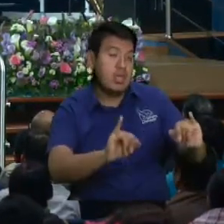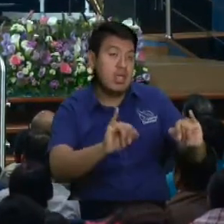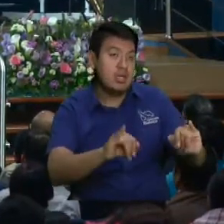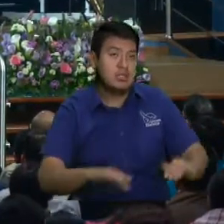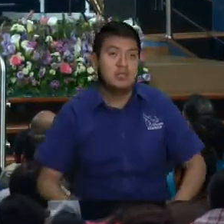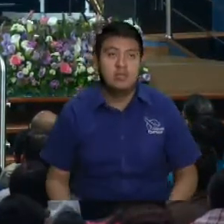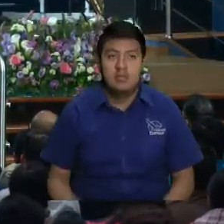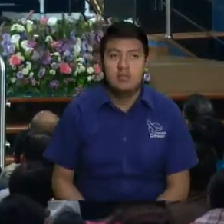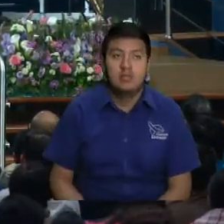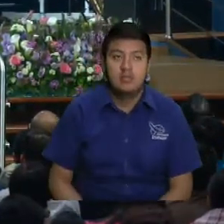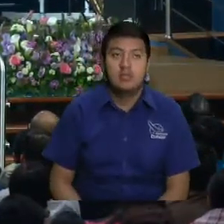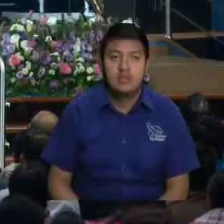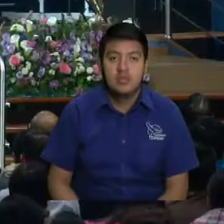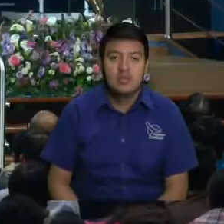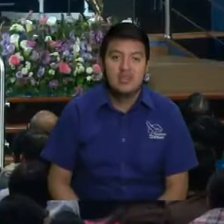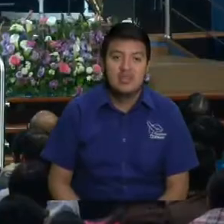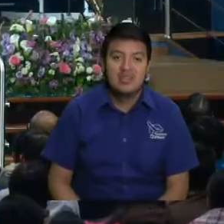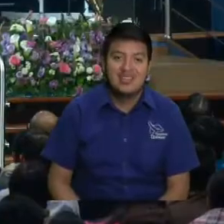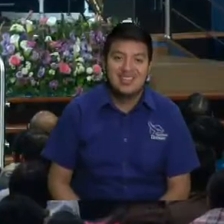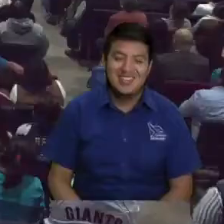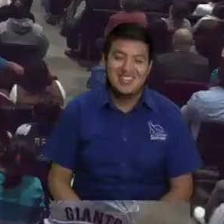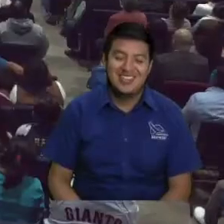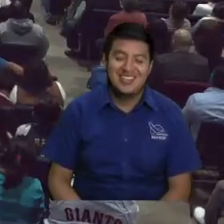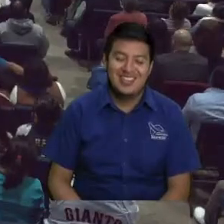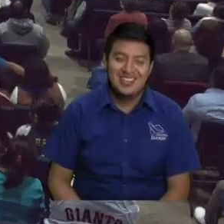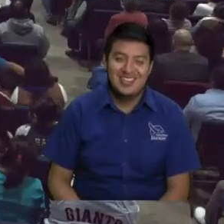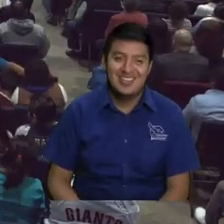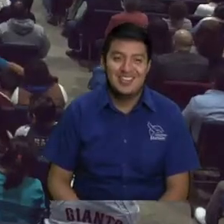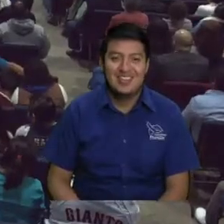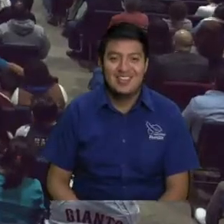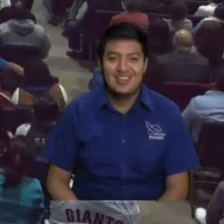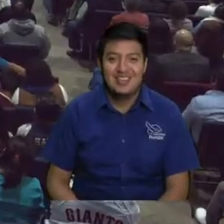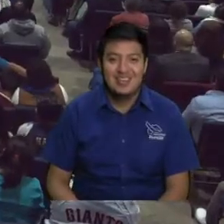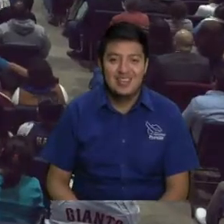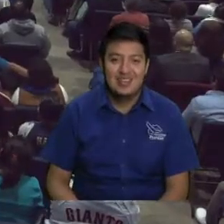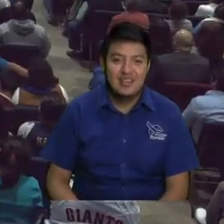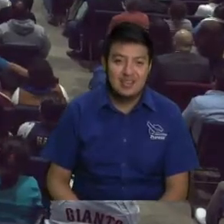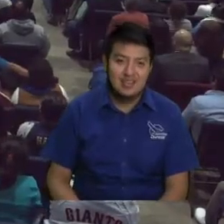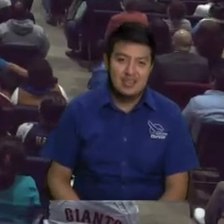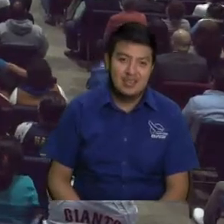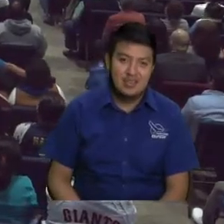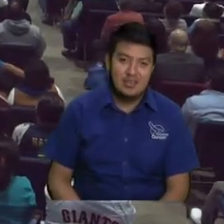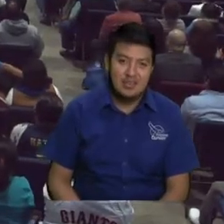Porque sí habían hermanos que lo querían contaminar. Entonces dije.